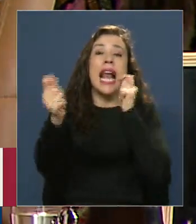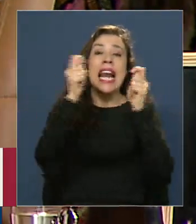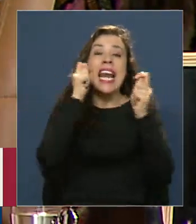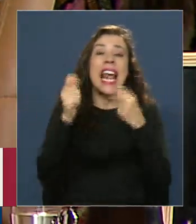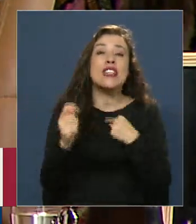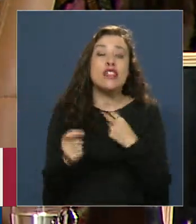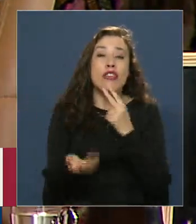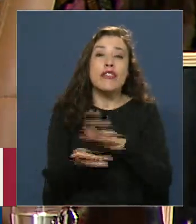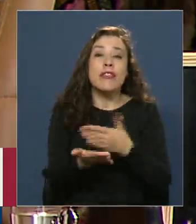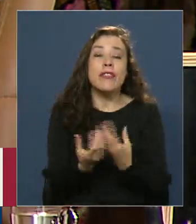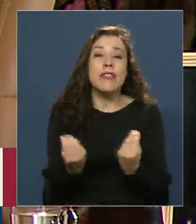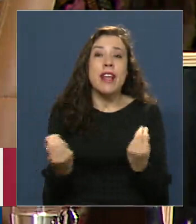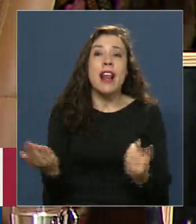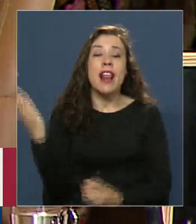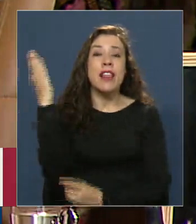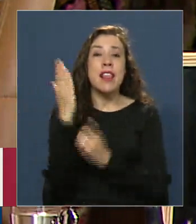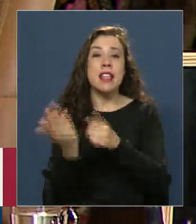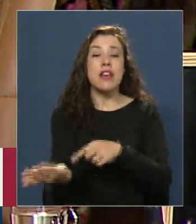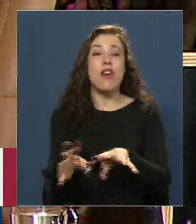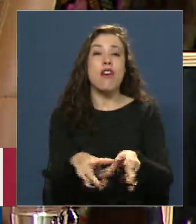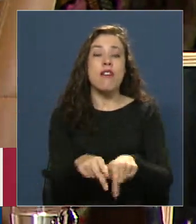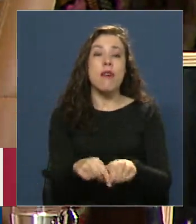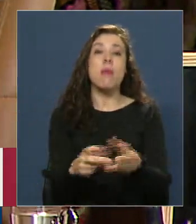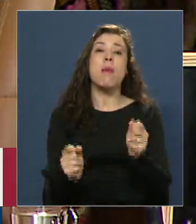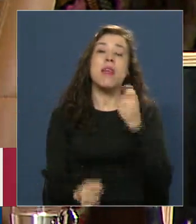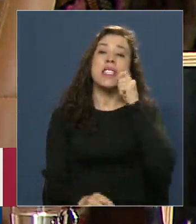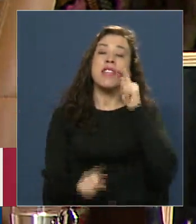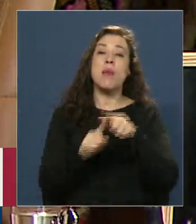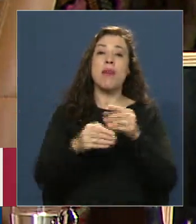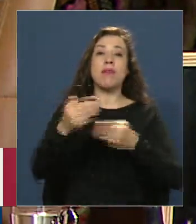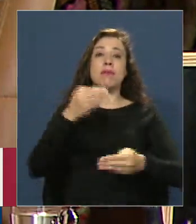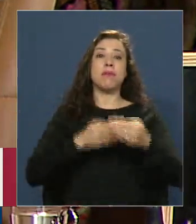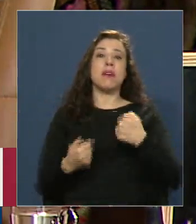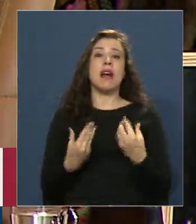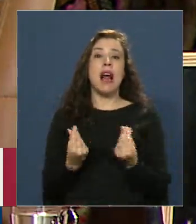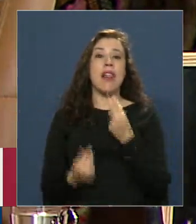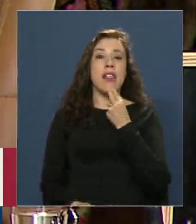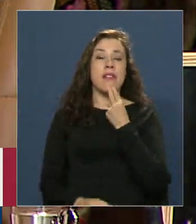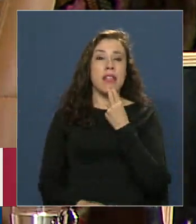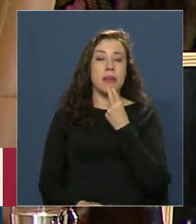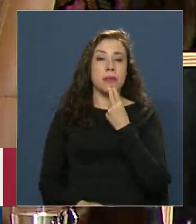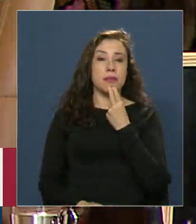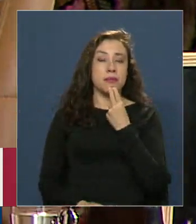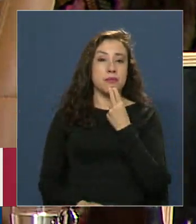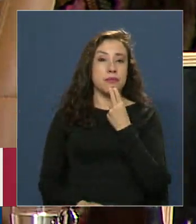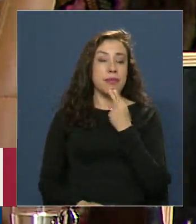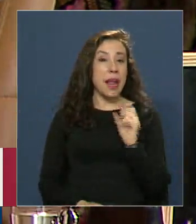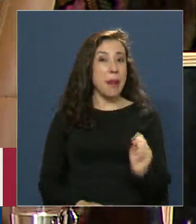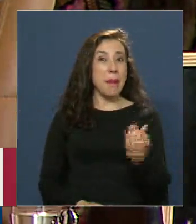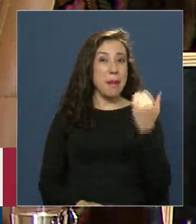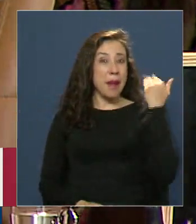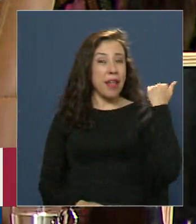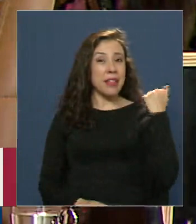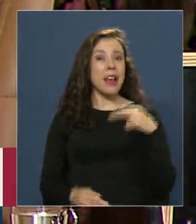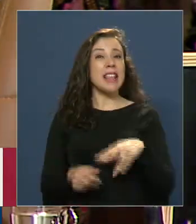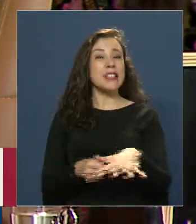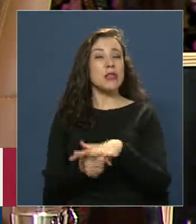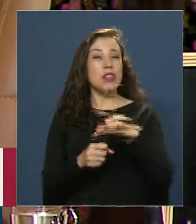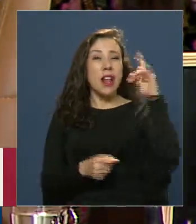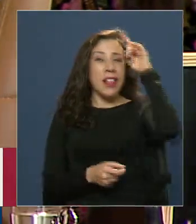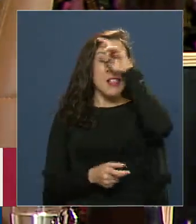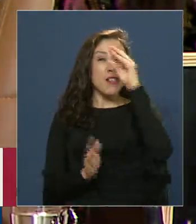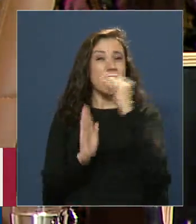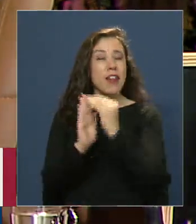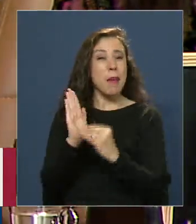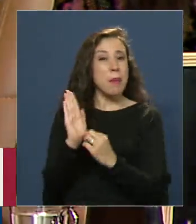bienestar, progreso de la familia, pudiendo implicar un retroceso en su calidad de vida. Inicialmente, los eventos adversos